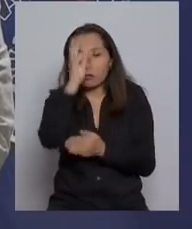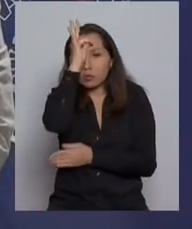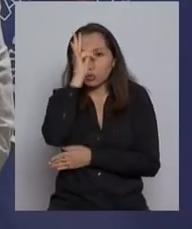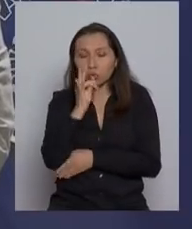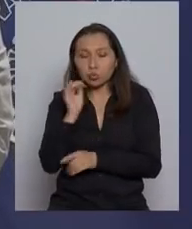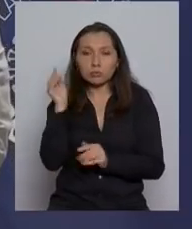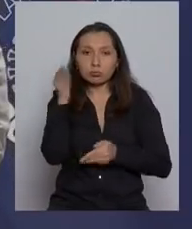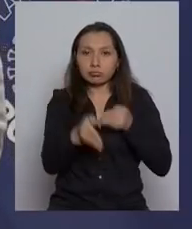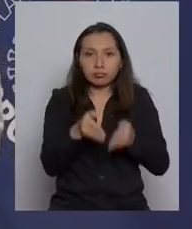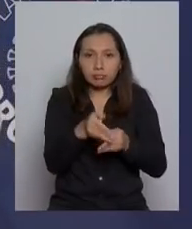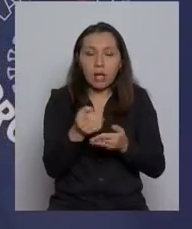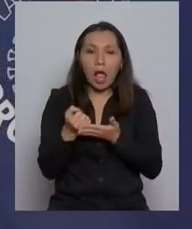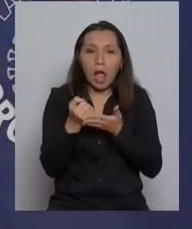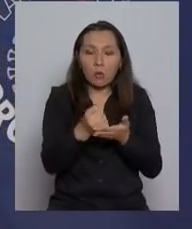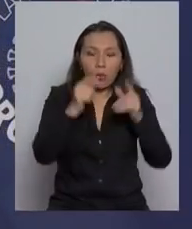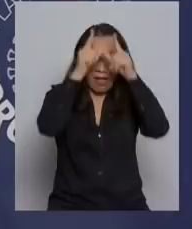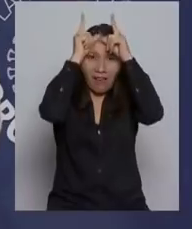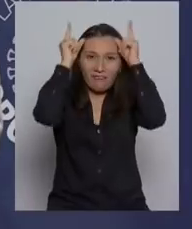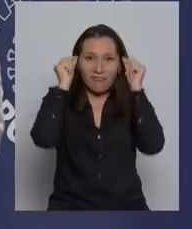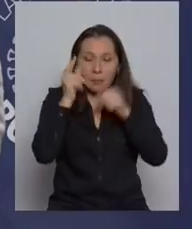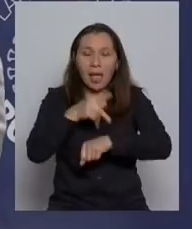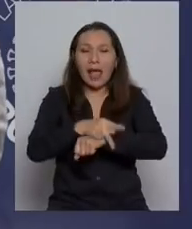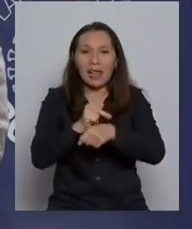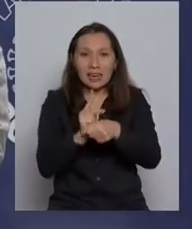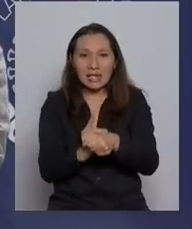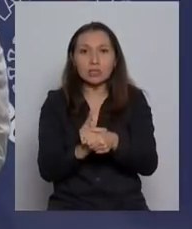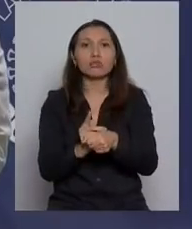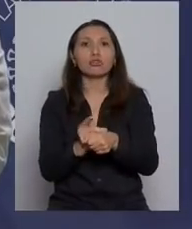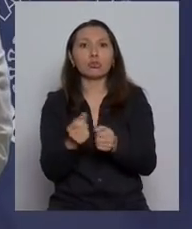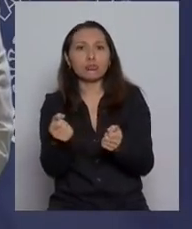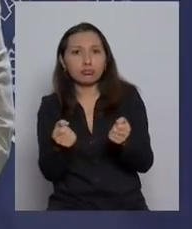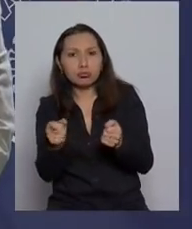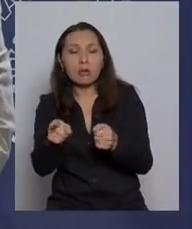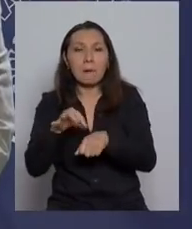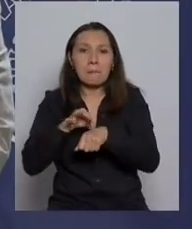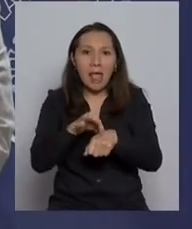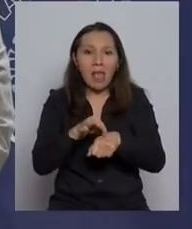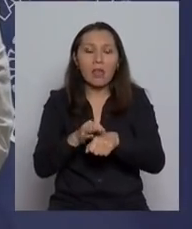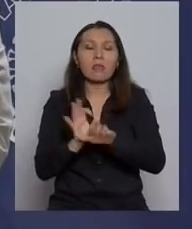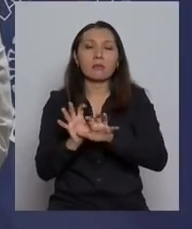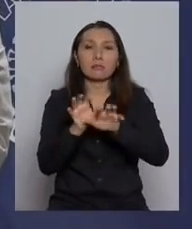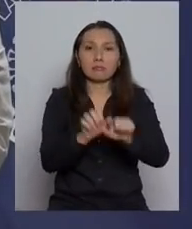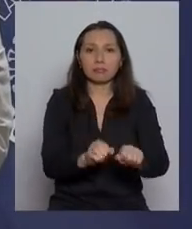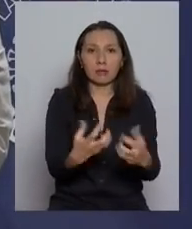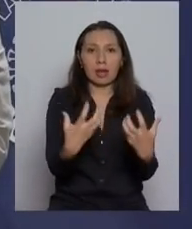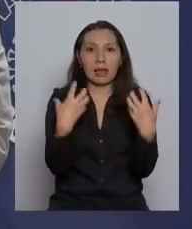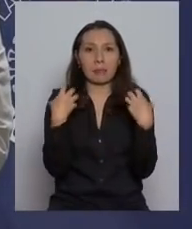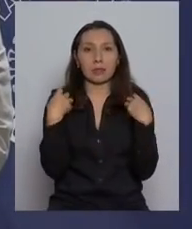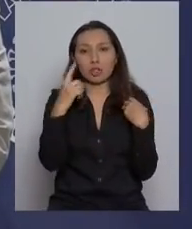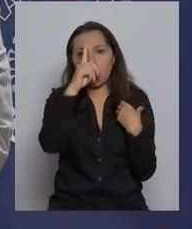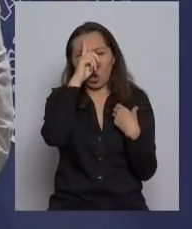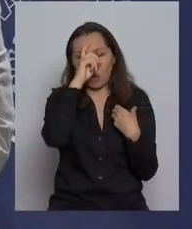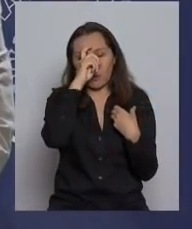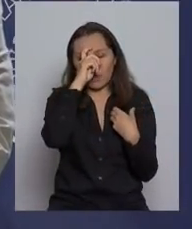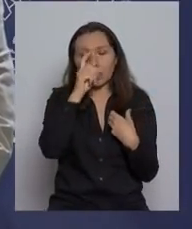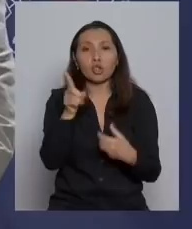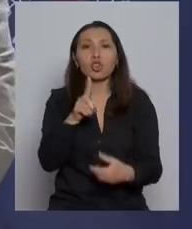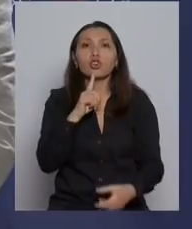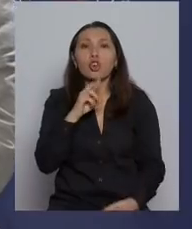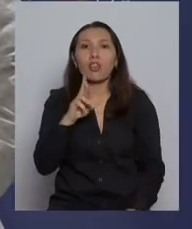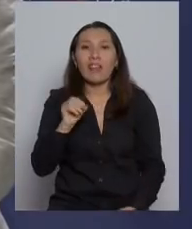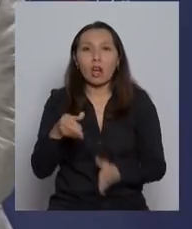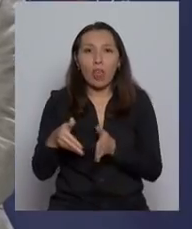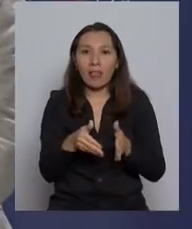es decir, enfermeras, kinesiólogos, conductores y médicos a cargo de los hospitales Sotero del